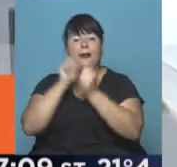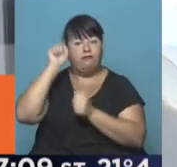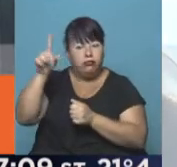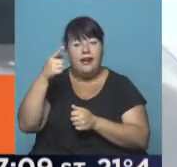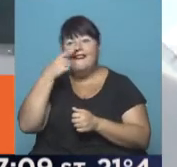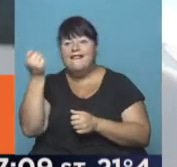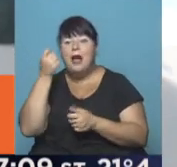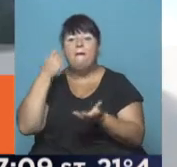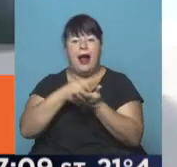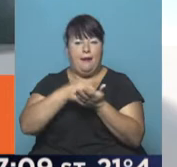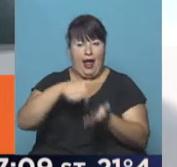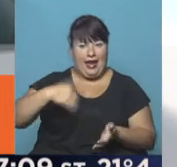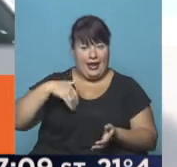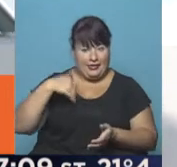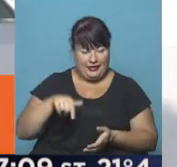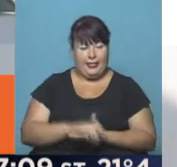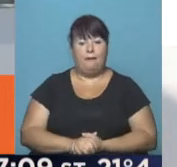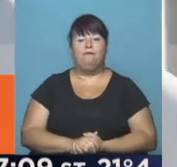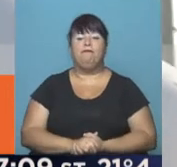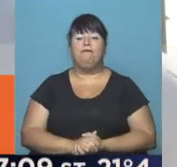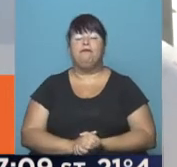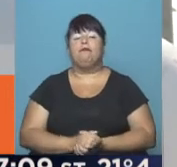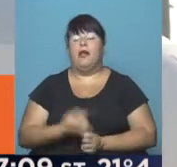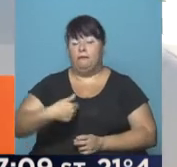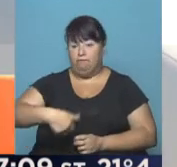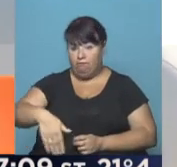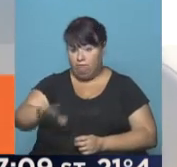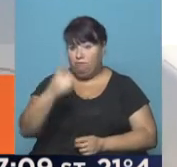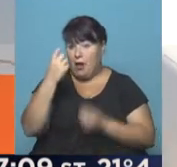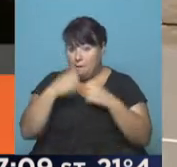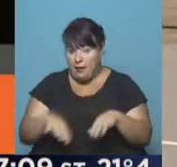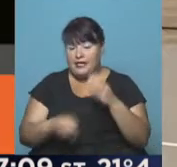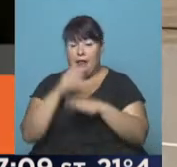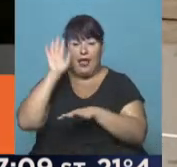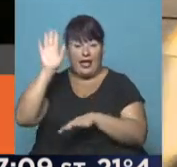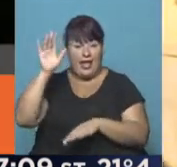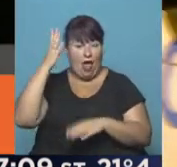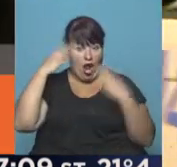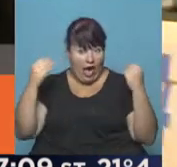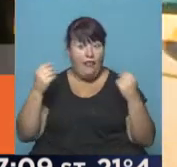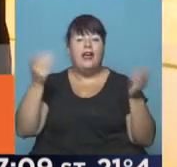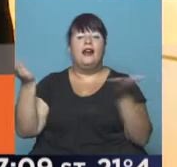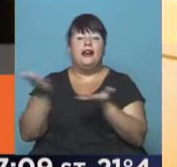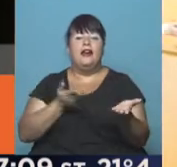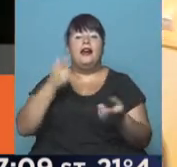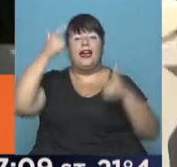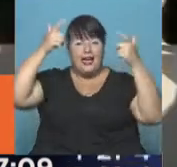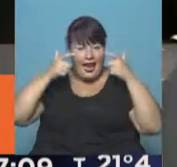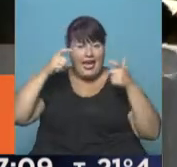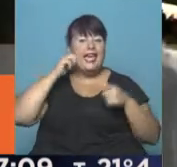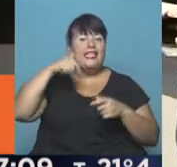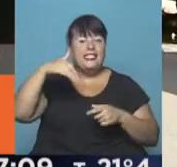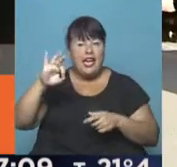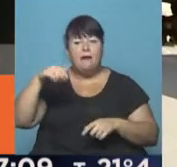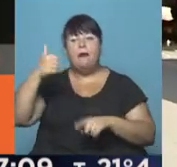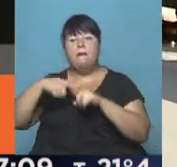interesadas en invertir en nuestro país en las próximas en las primeras horas de su estadía en el país fueron recibidos por los reyes guillermo y